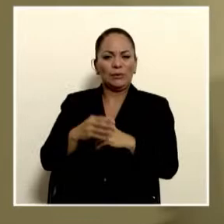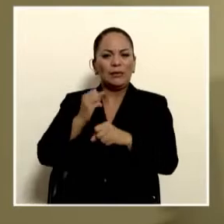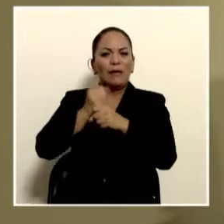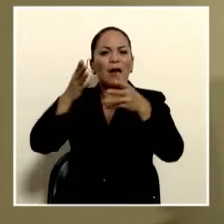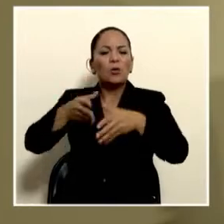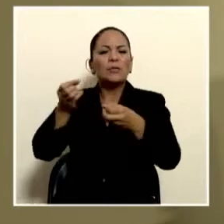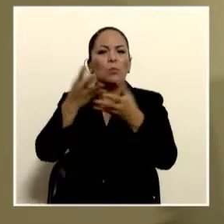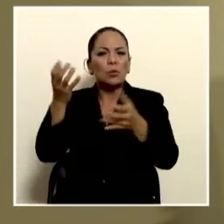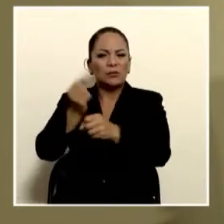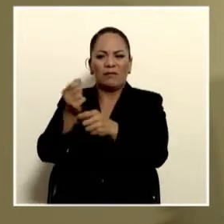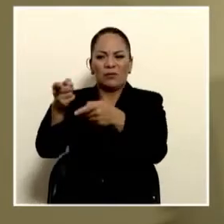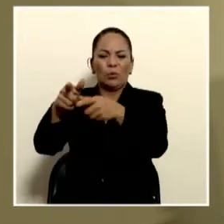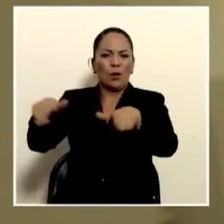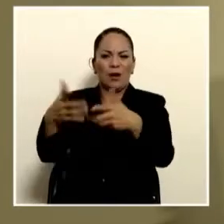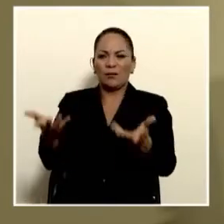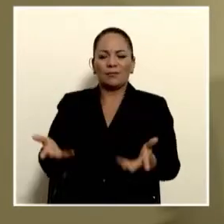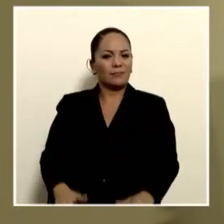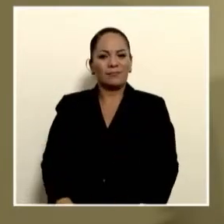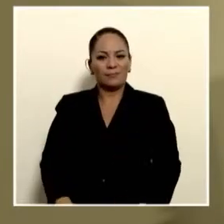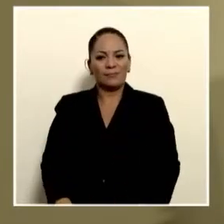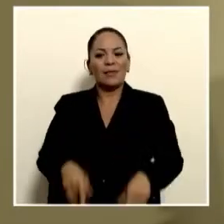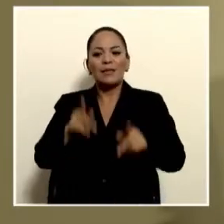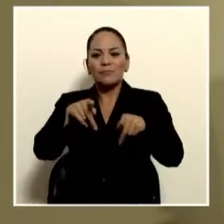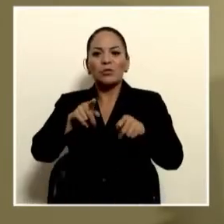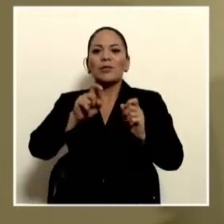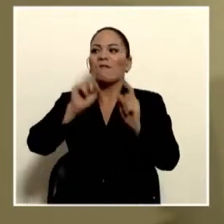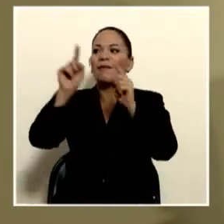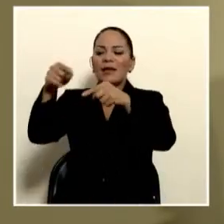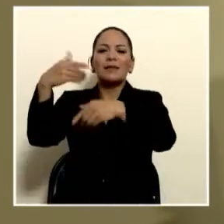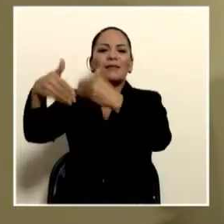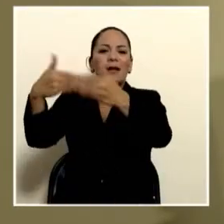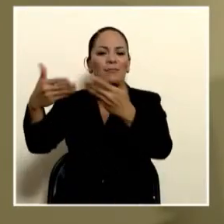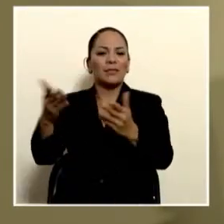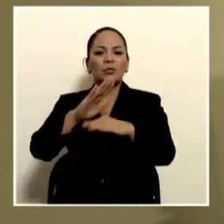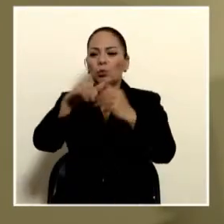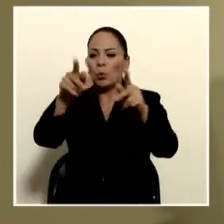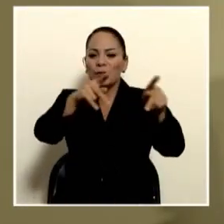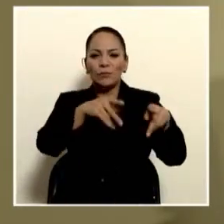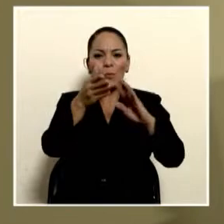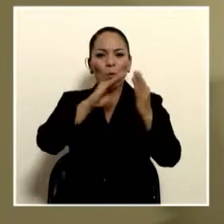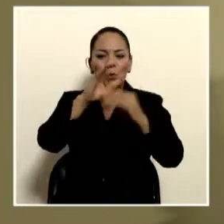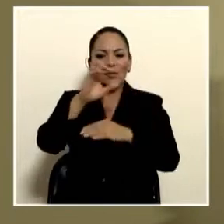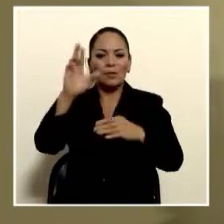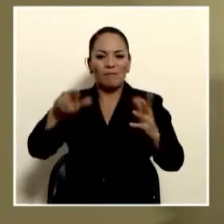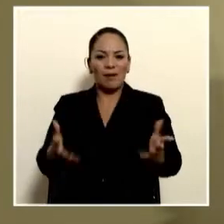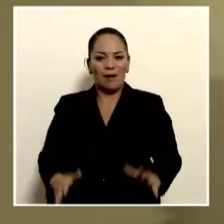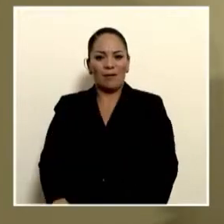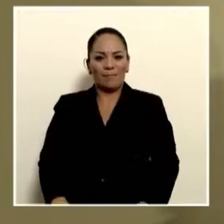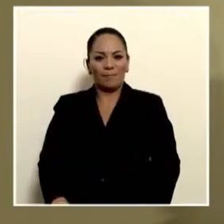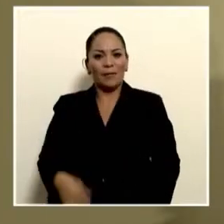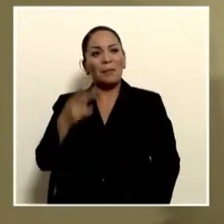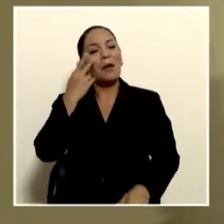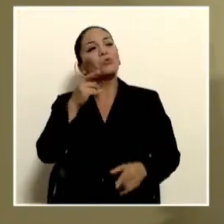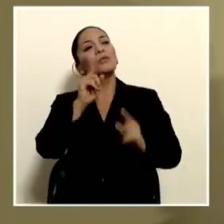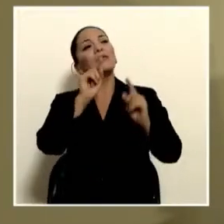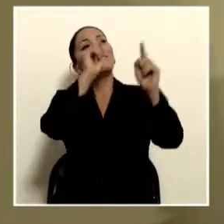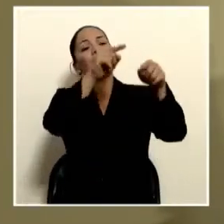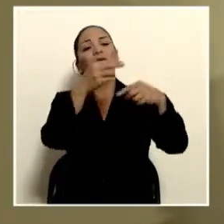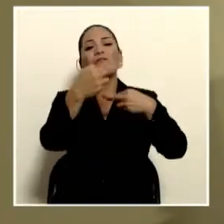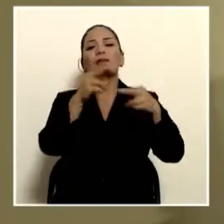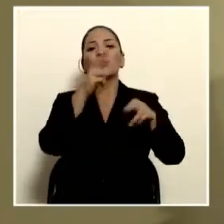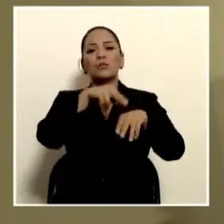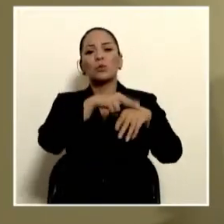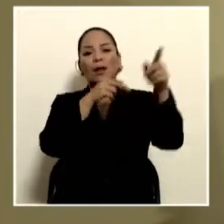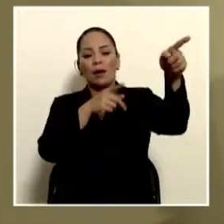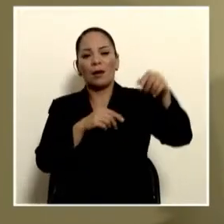este país y a donde tienen que ir a hacer trámites el pueblo de Costa Rica. Ahora tiene que ir al Registro Nacional,